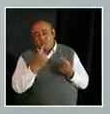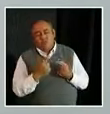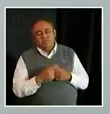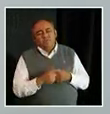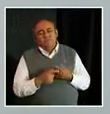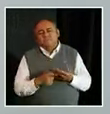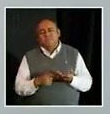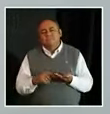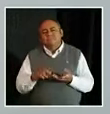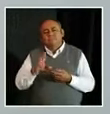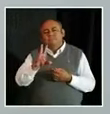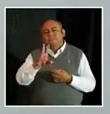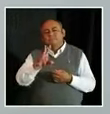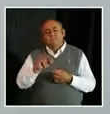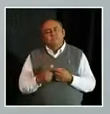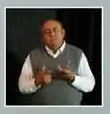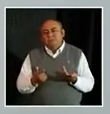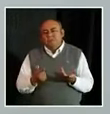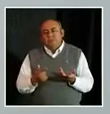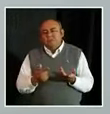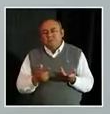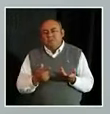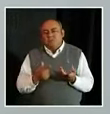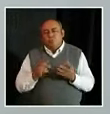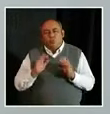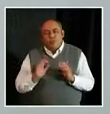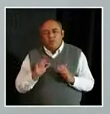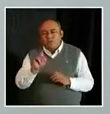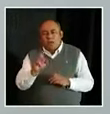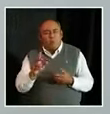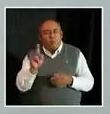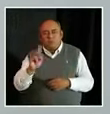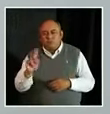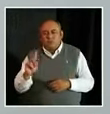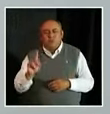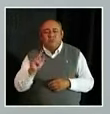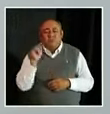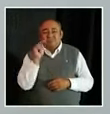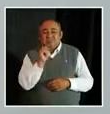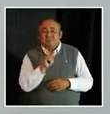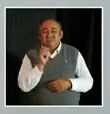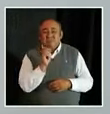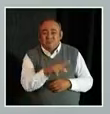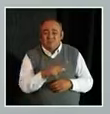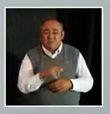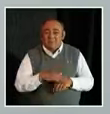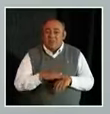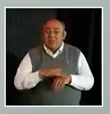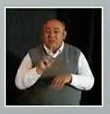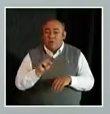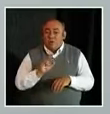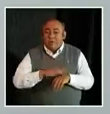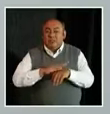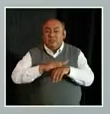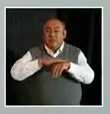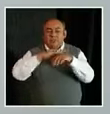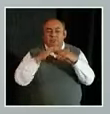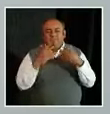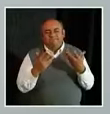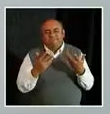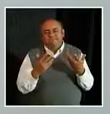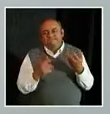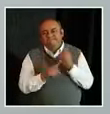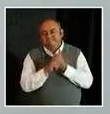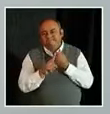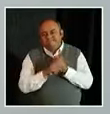no han reducido su consumo o que incluso lo han incrementado. Lo comentamos en alguna